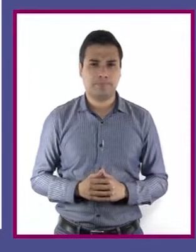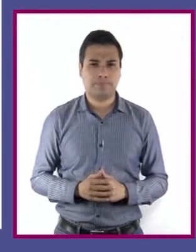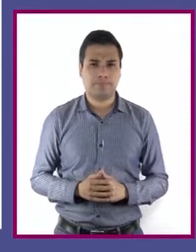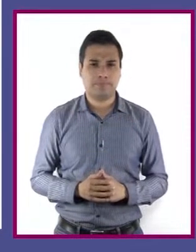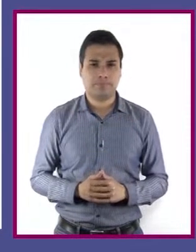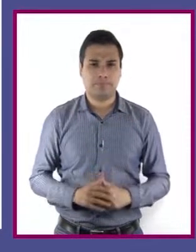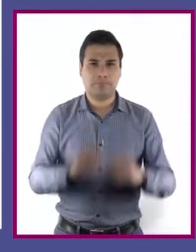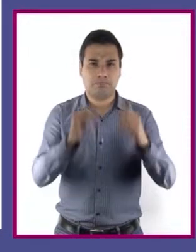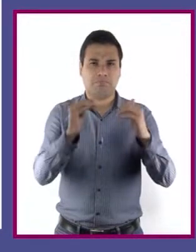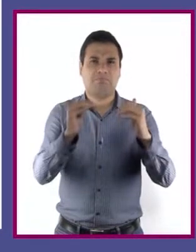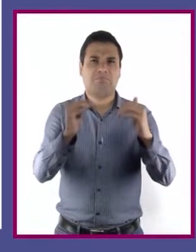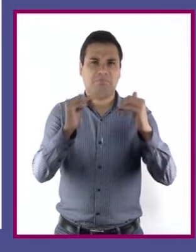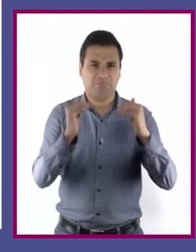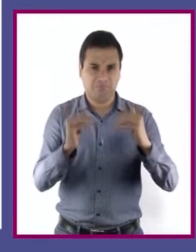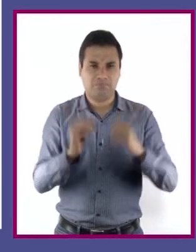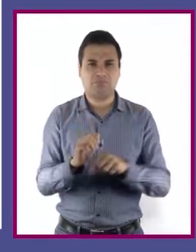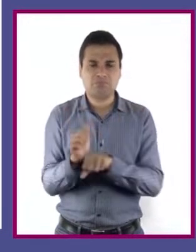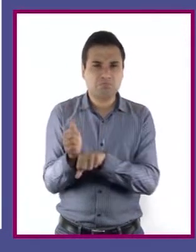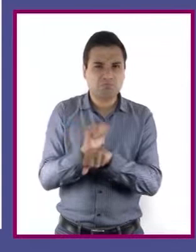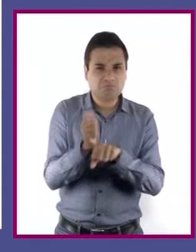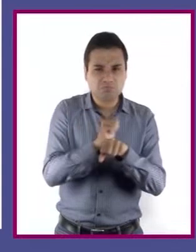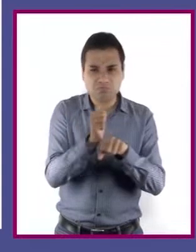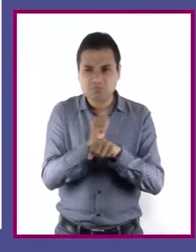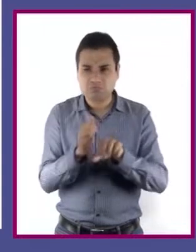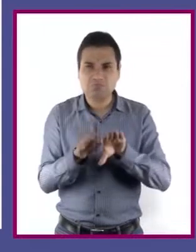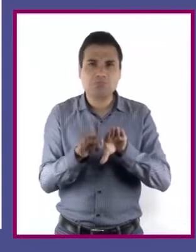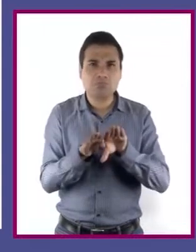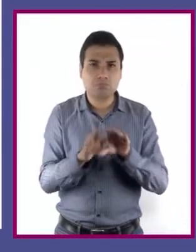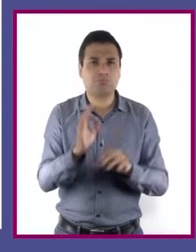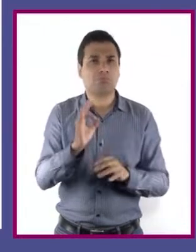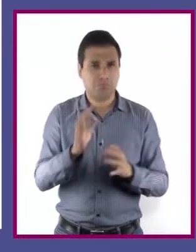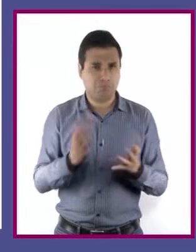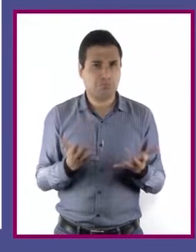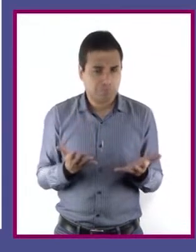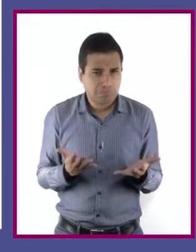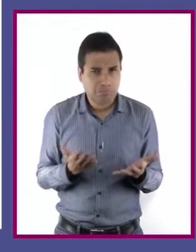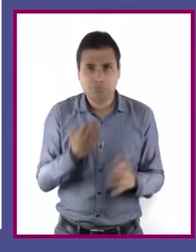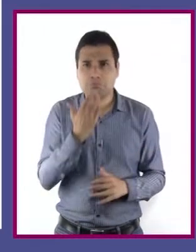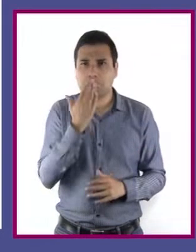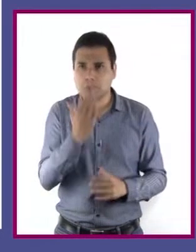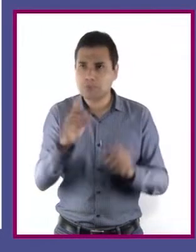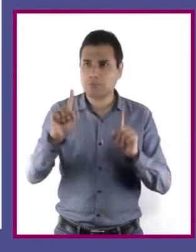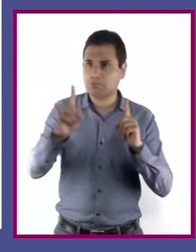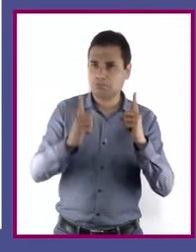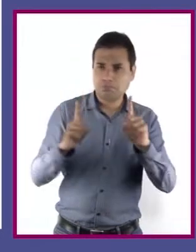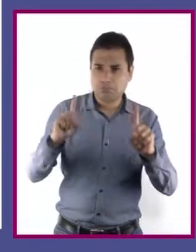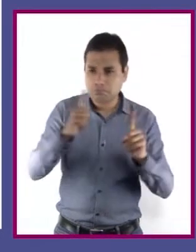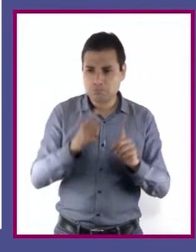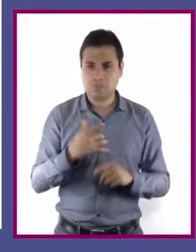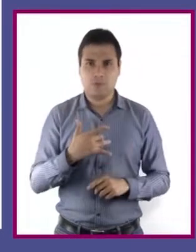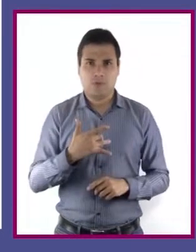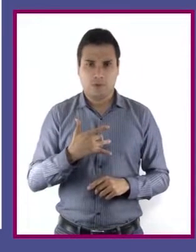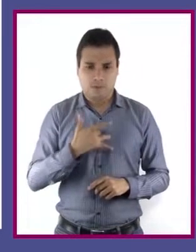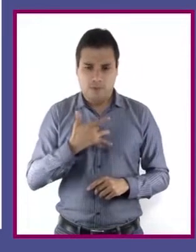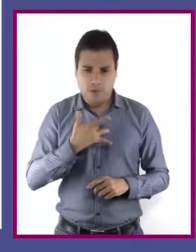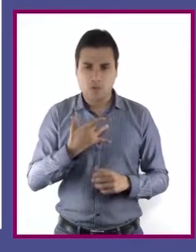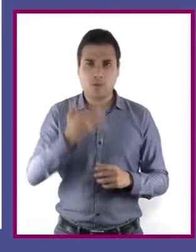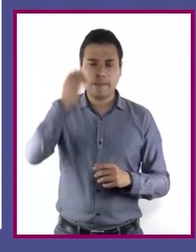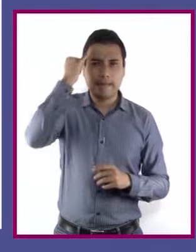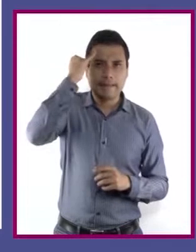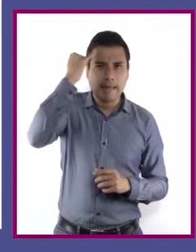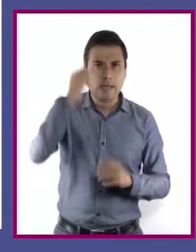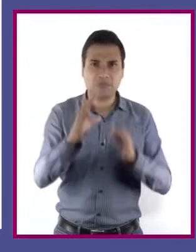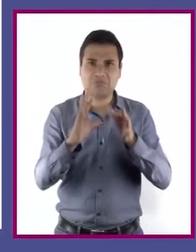escena, es decir, la actuación. Estuvo bien, se transmitió bien la situación, los sentimientos y las ideas a lo largo